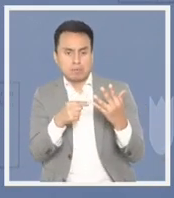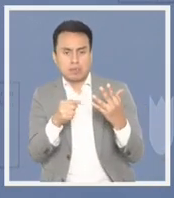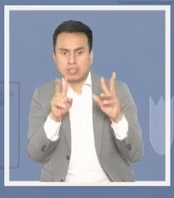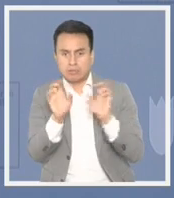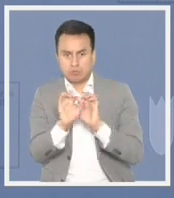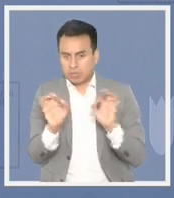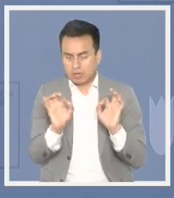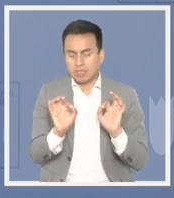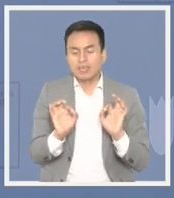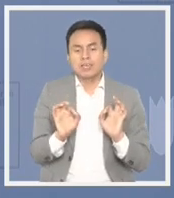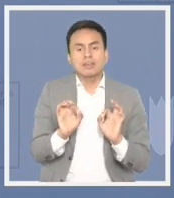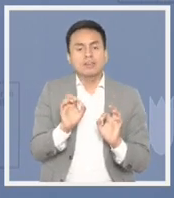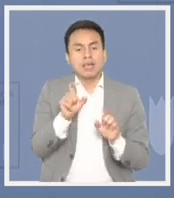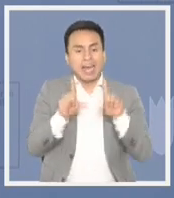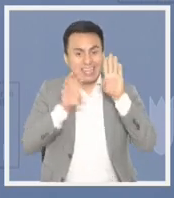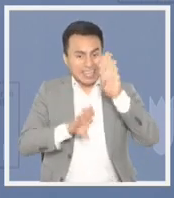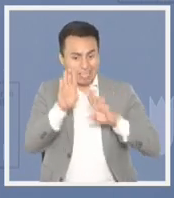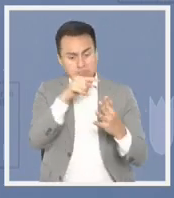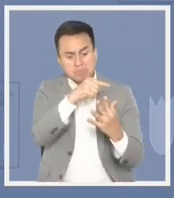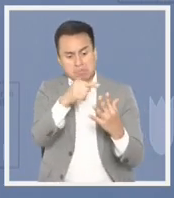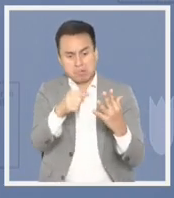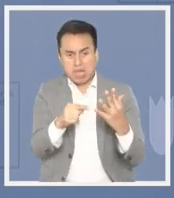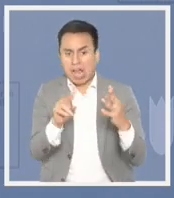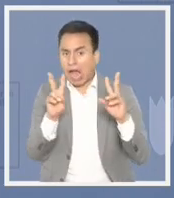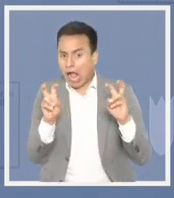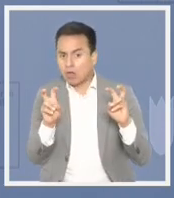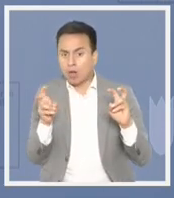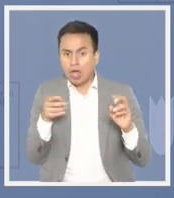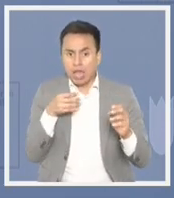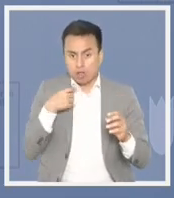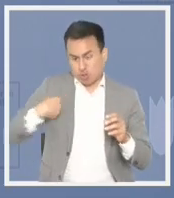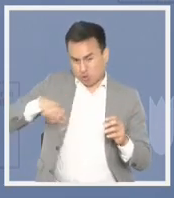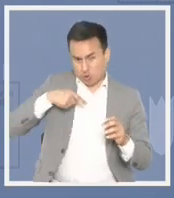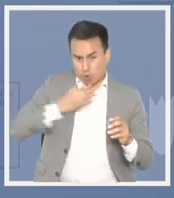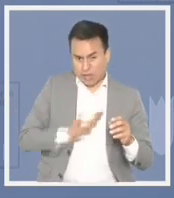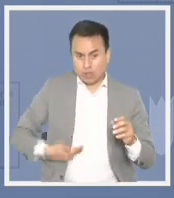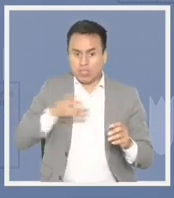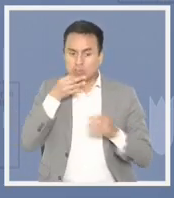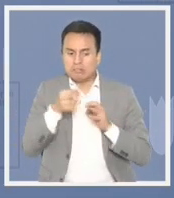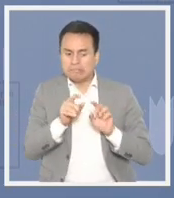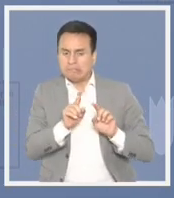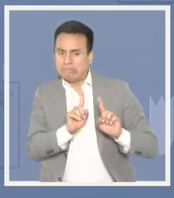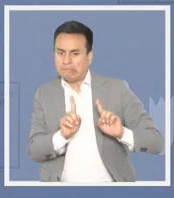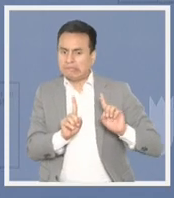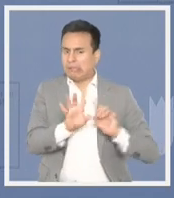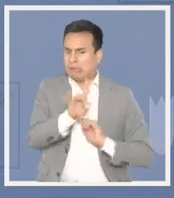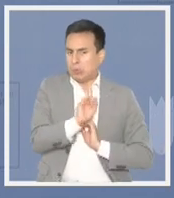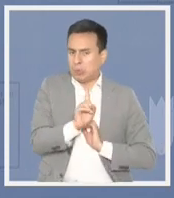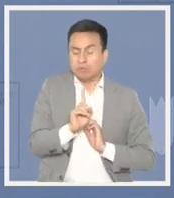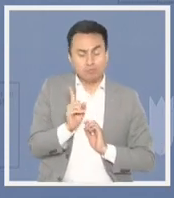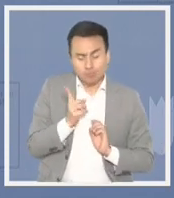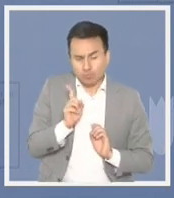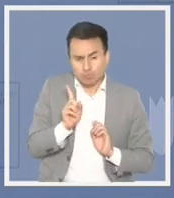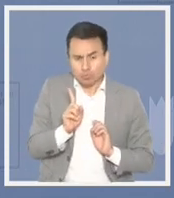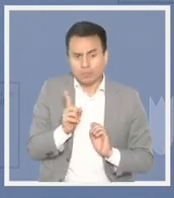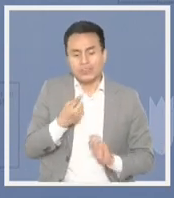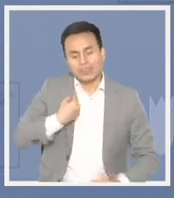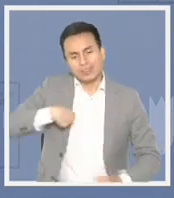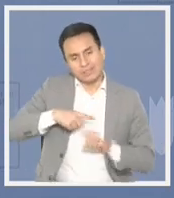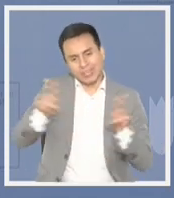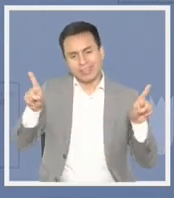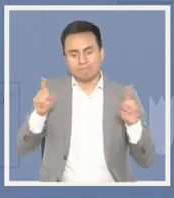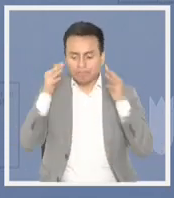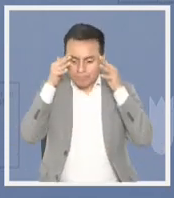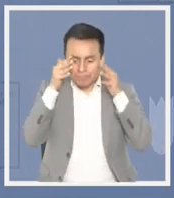y esto quiero ser muy clara, respecto de ninguno de los candidatos hemos manifestado aprehensiones para no elegirlo. Lo que nosotros hemos hecho